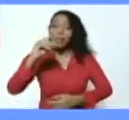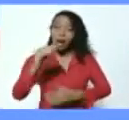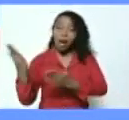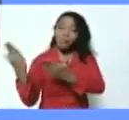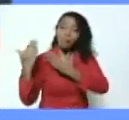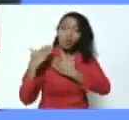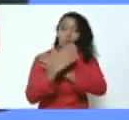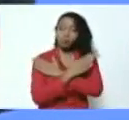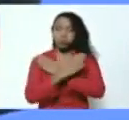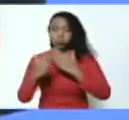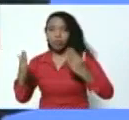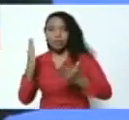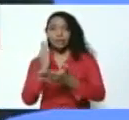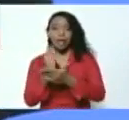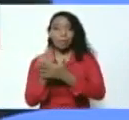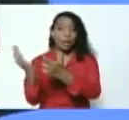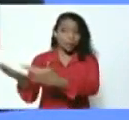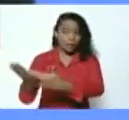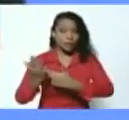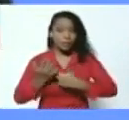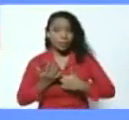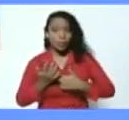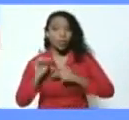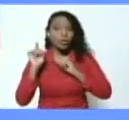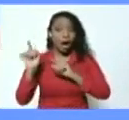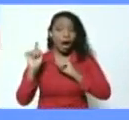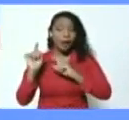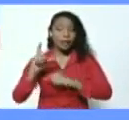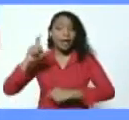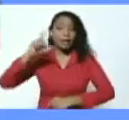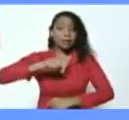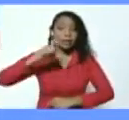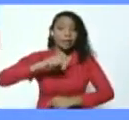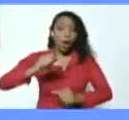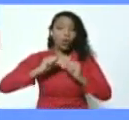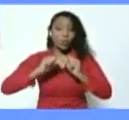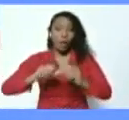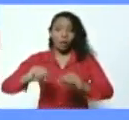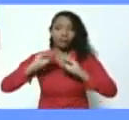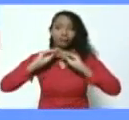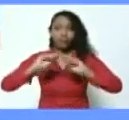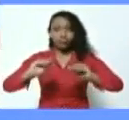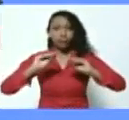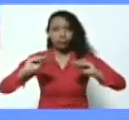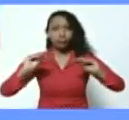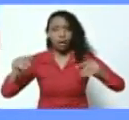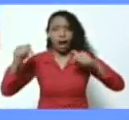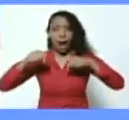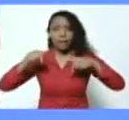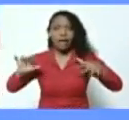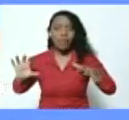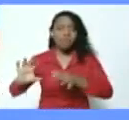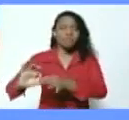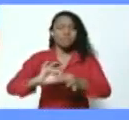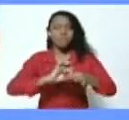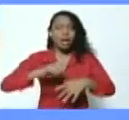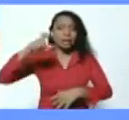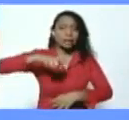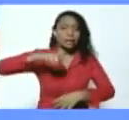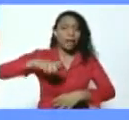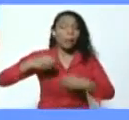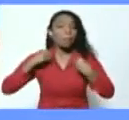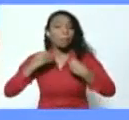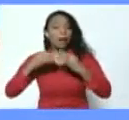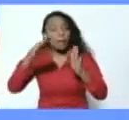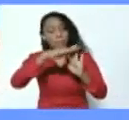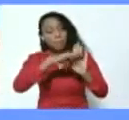la solidaridad que siempre recibimos. Y de allí la necesidad de seguir llamando a esta unidad necesaria para la